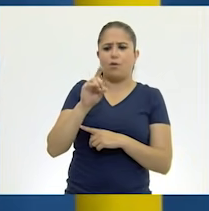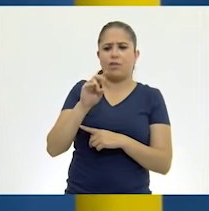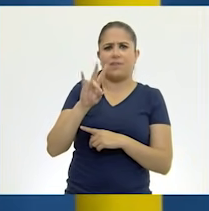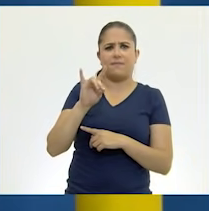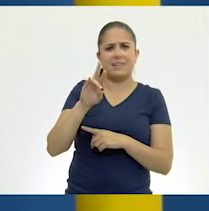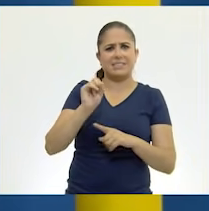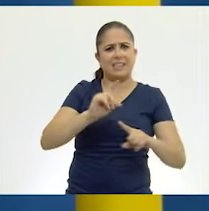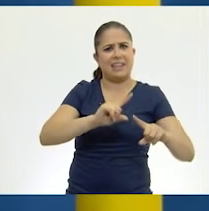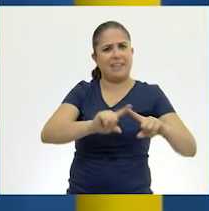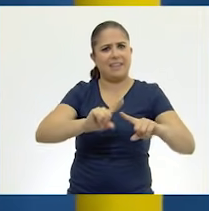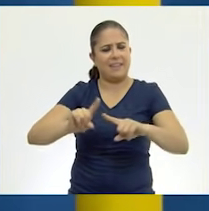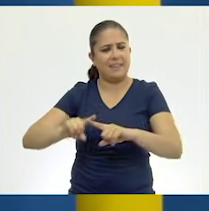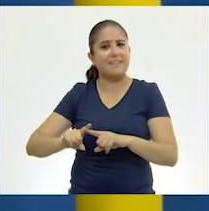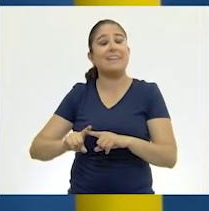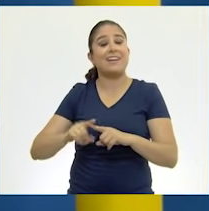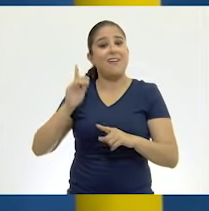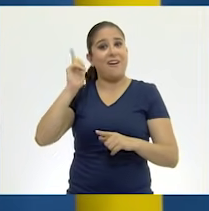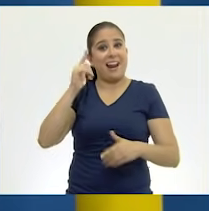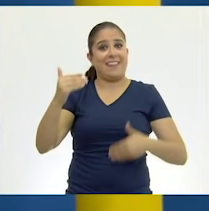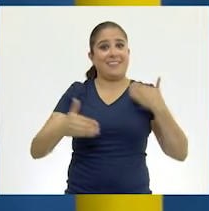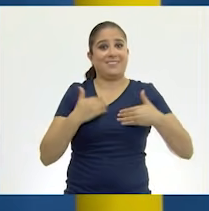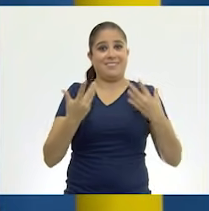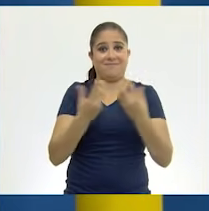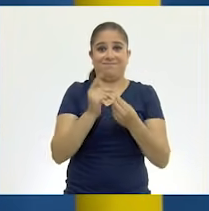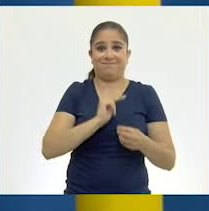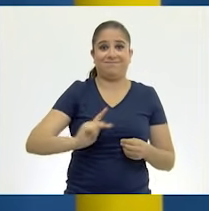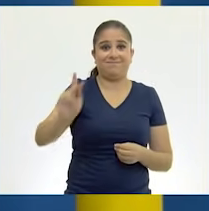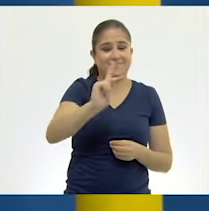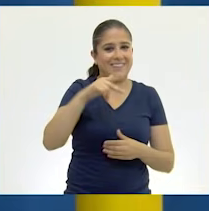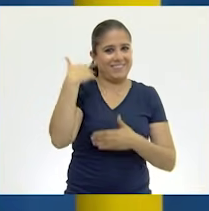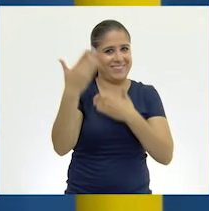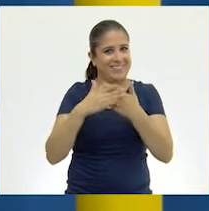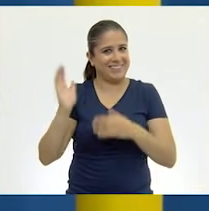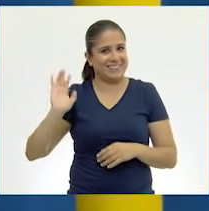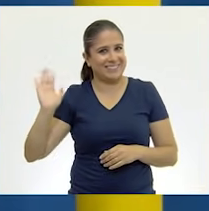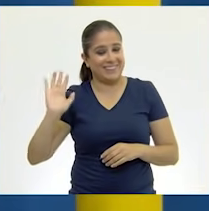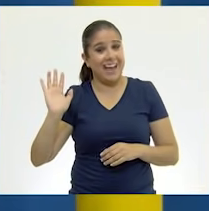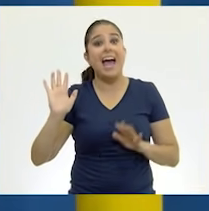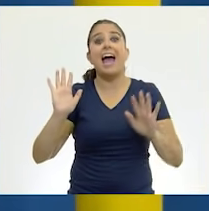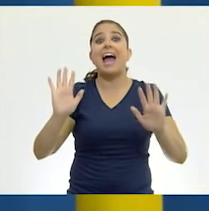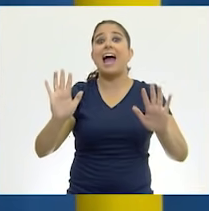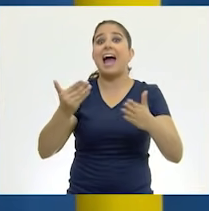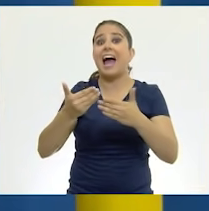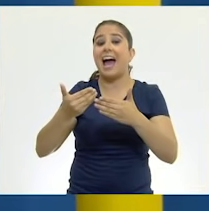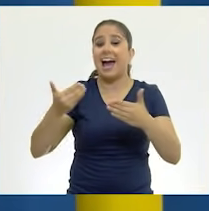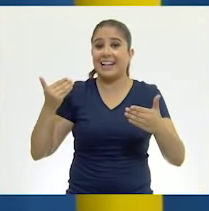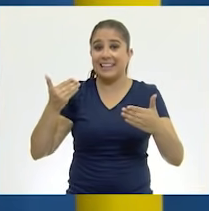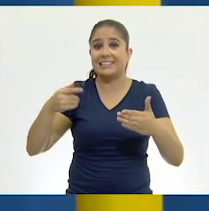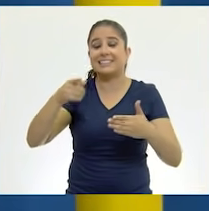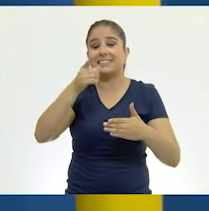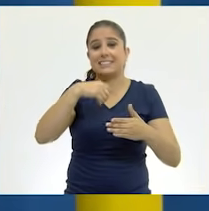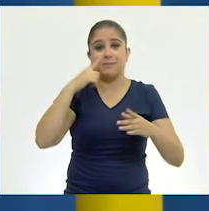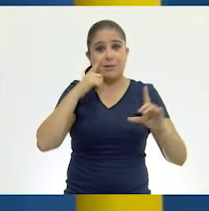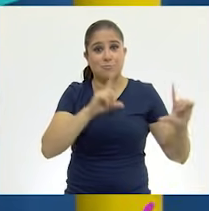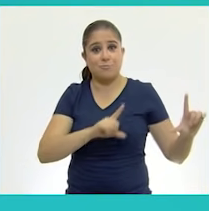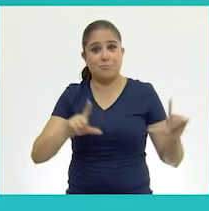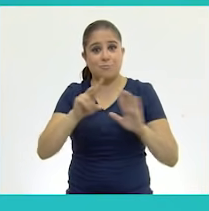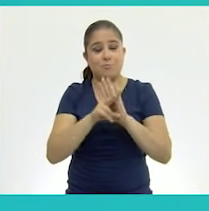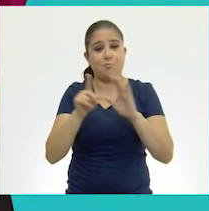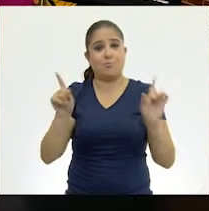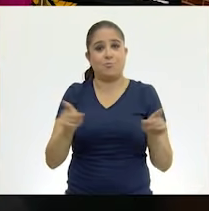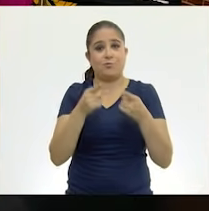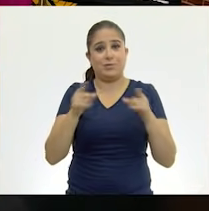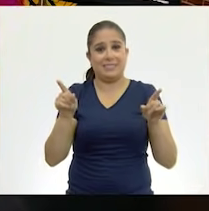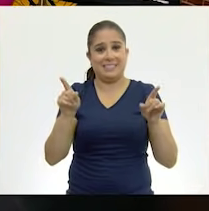biodiversidad. Espero que lo hayan disfrutado tanto como nosotros. Hasta la próxima. Pero antes, vamos a una cápsula musical.